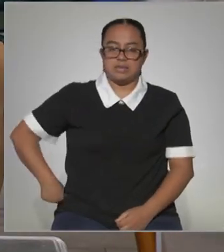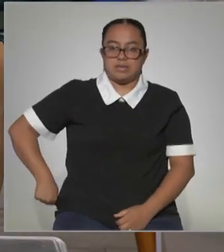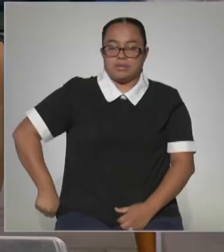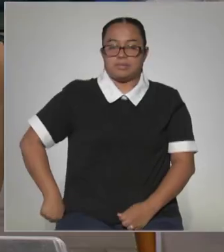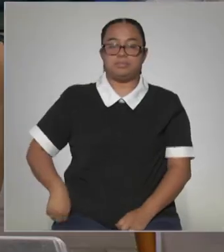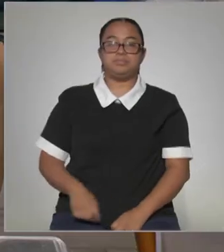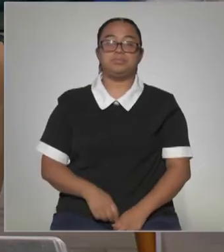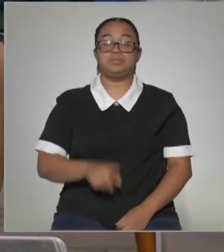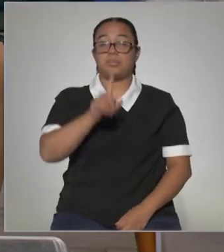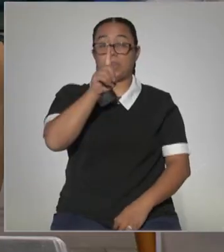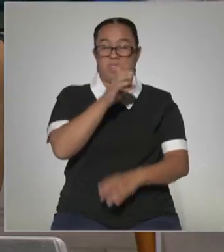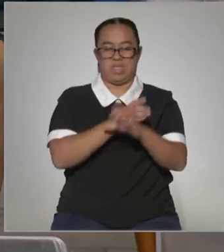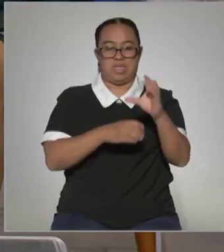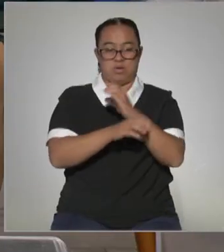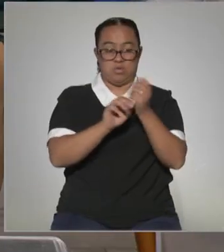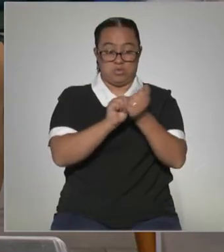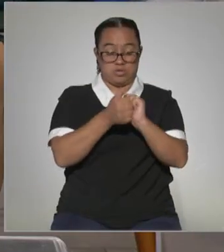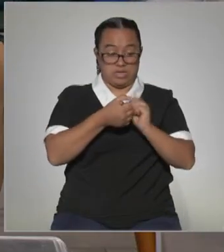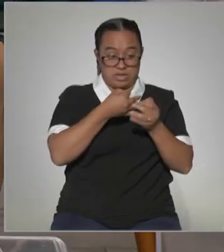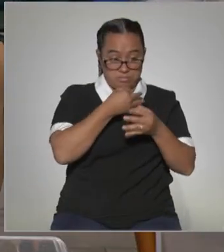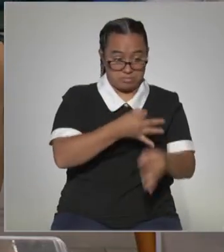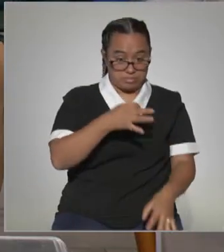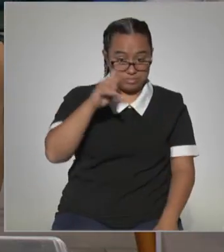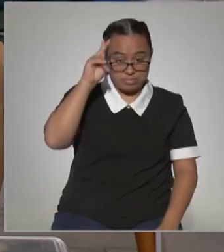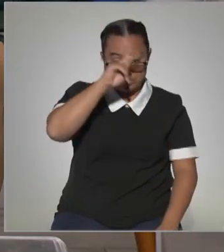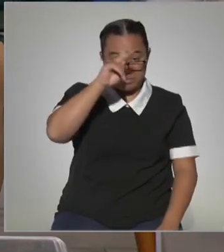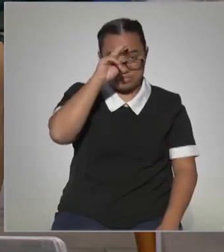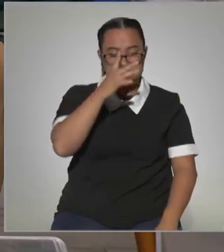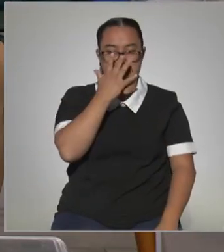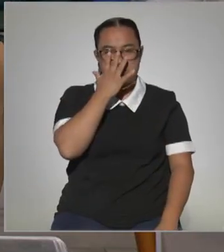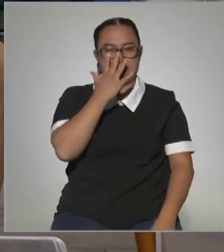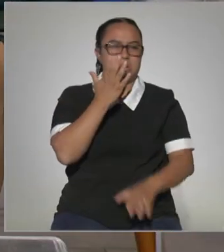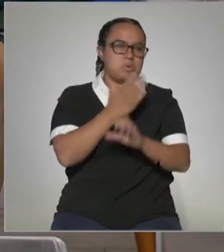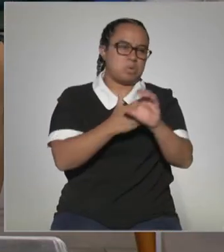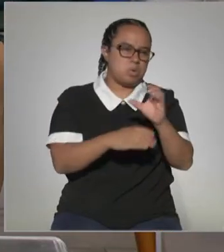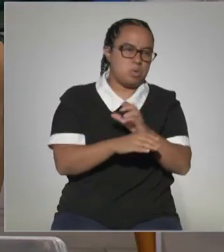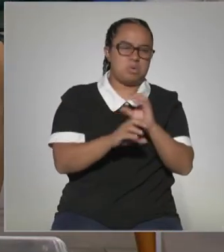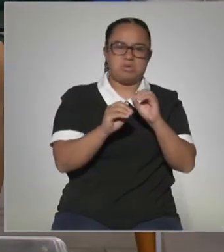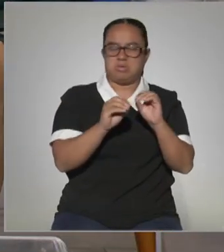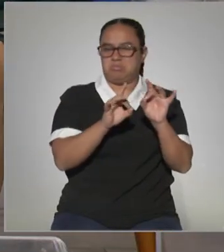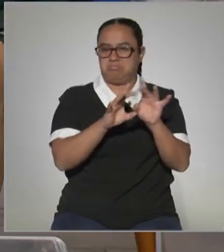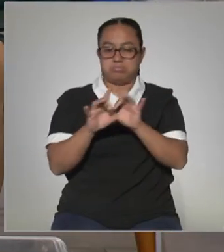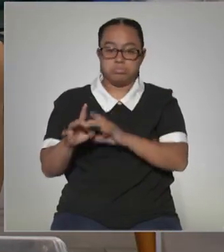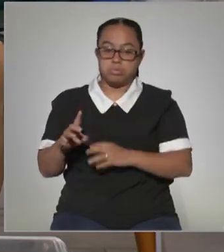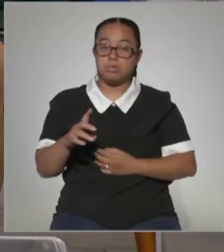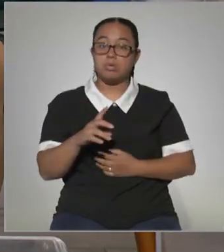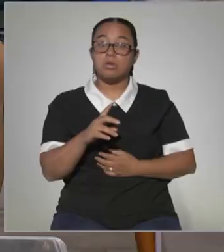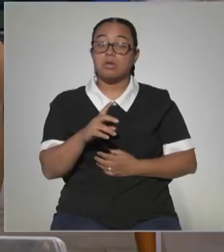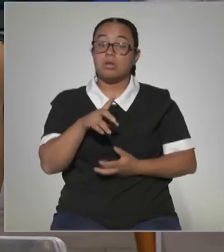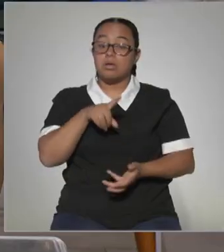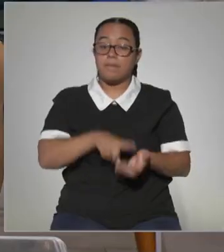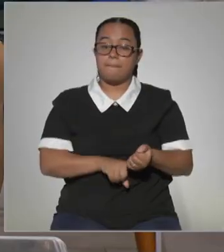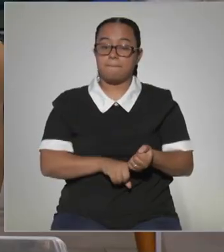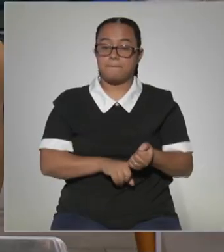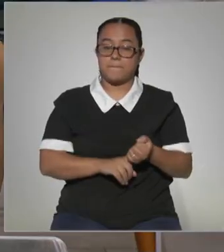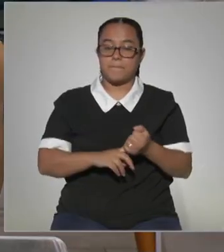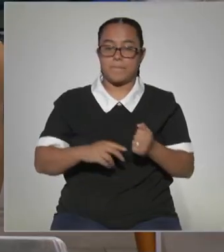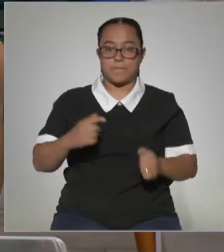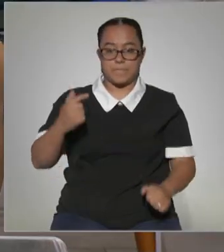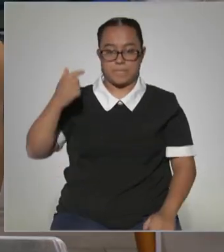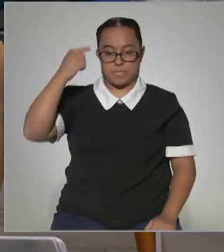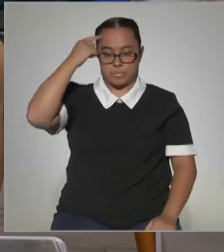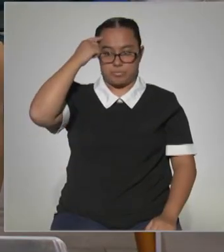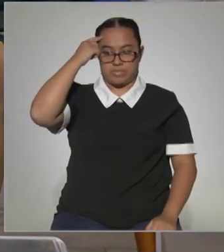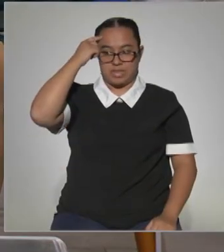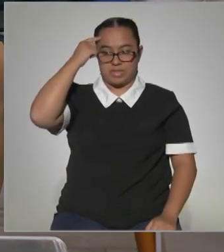Para que algo se vuelva adicción a sustancia, situación, tiene que pasar por un centro de recompensa